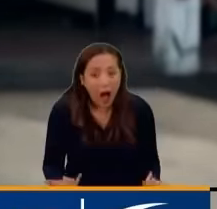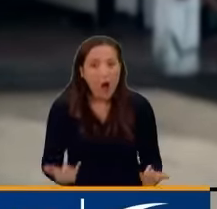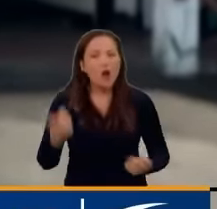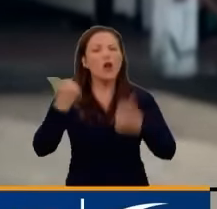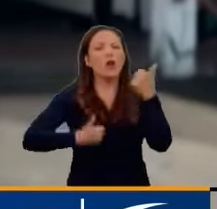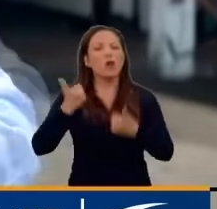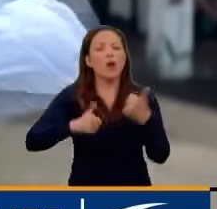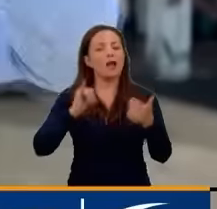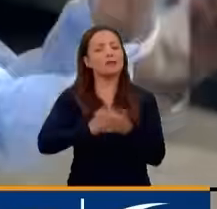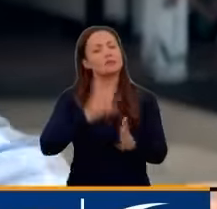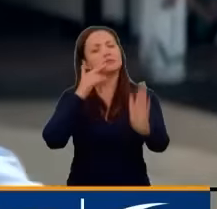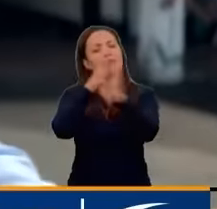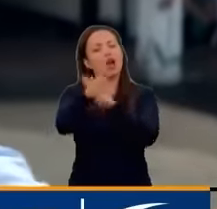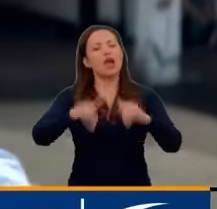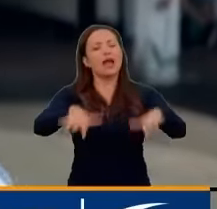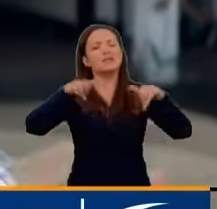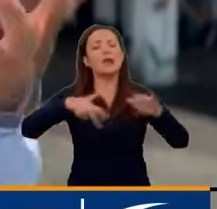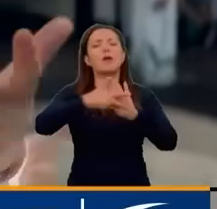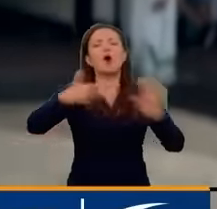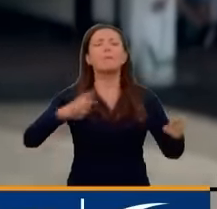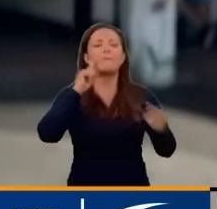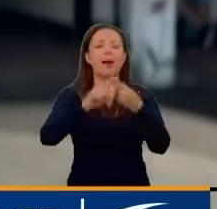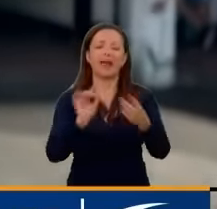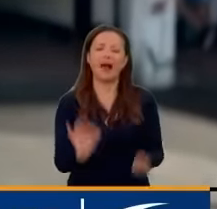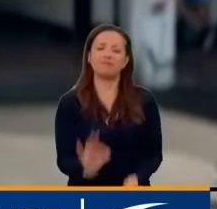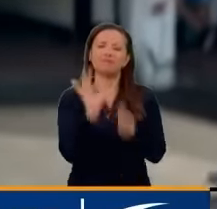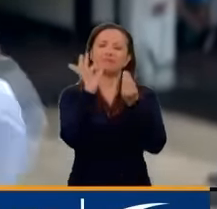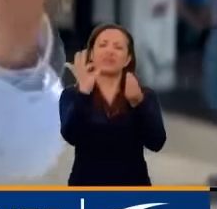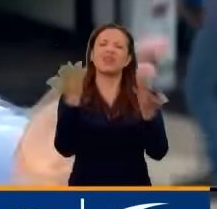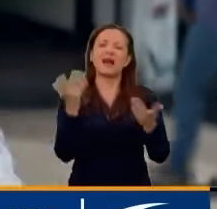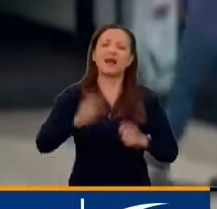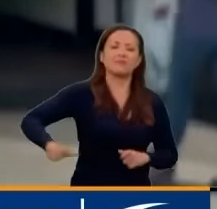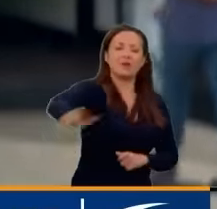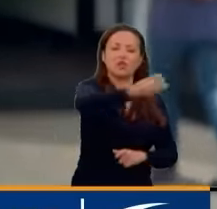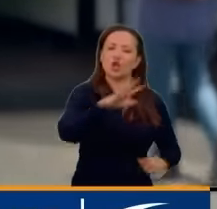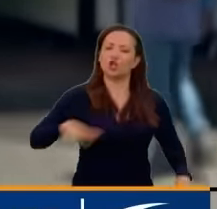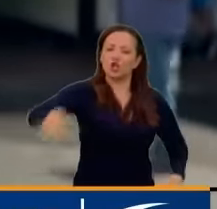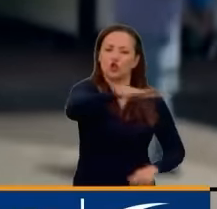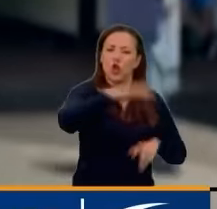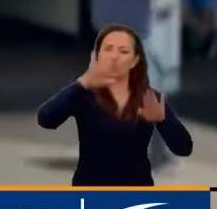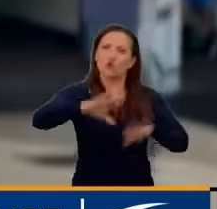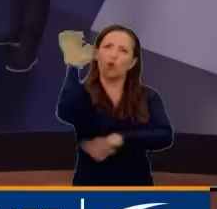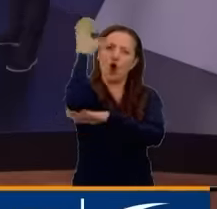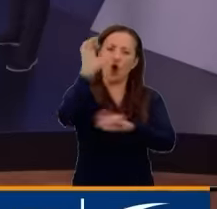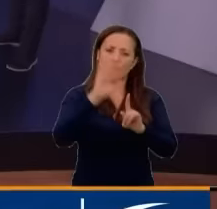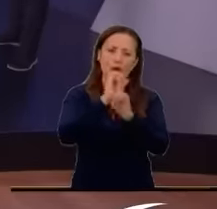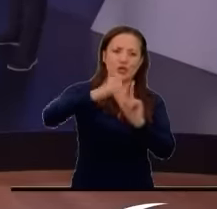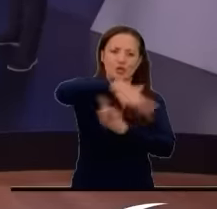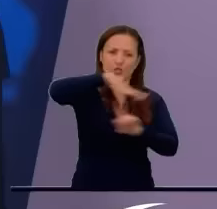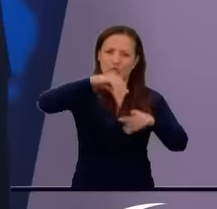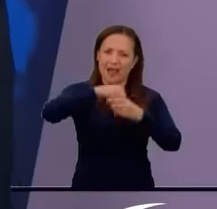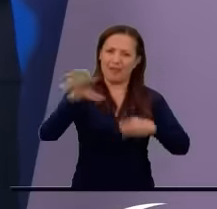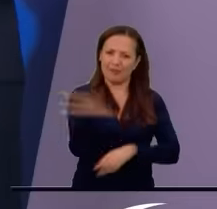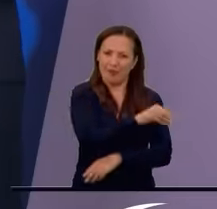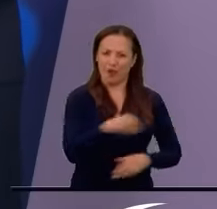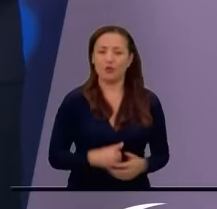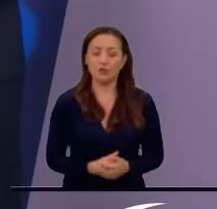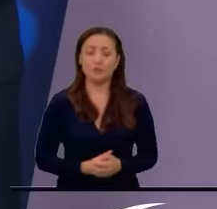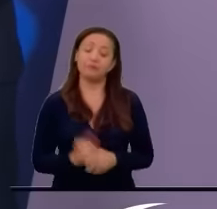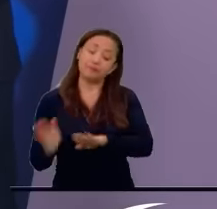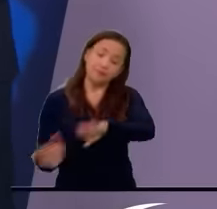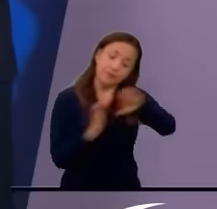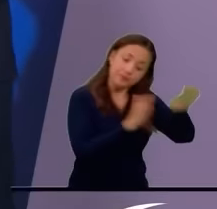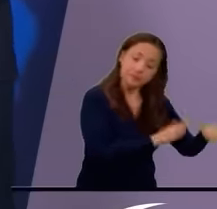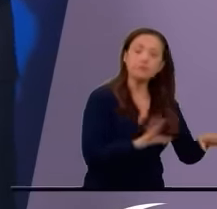una constituyente para dignificar la vida de toda la sociedad colombiana. Y las redes sociales también